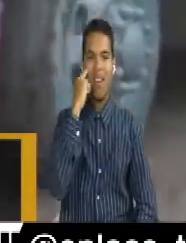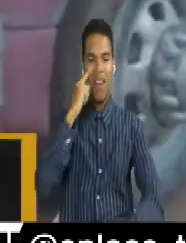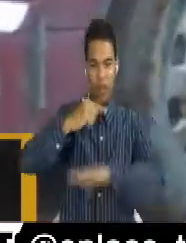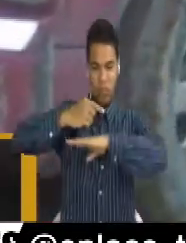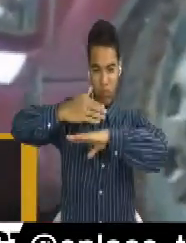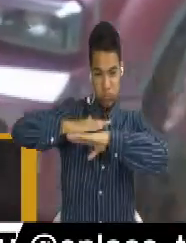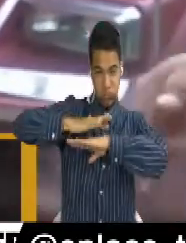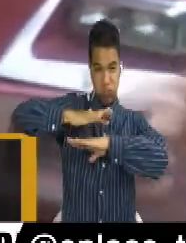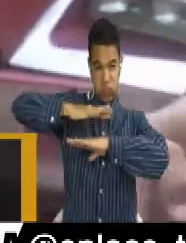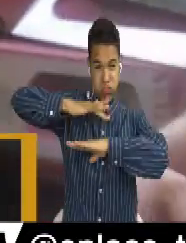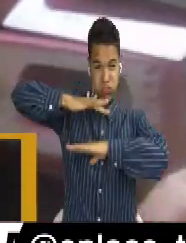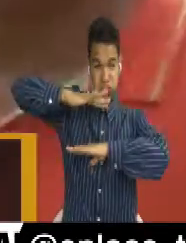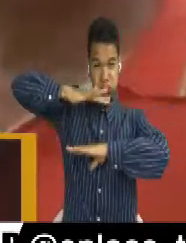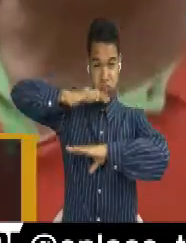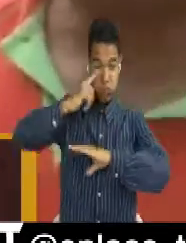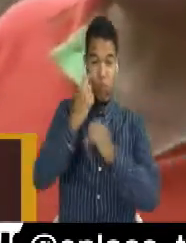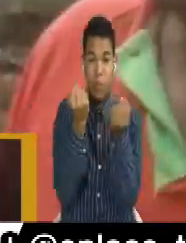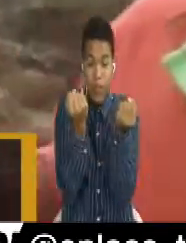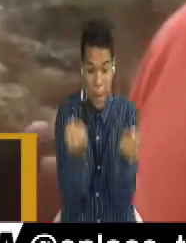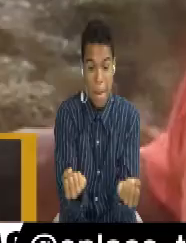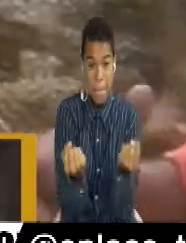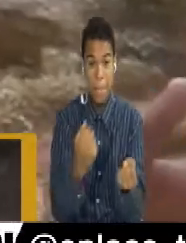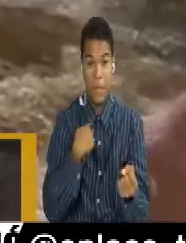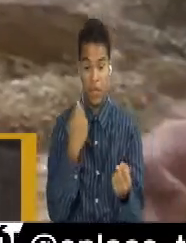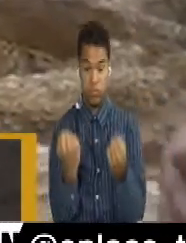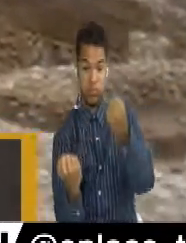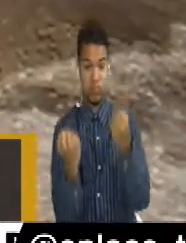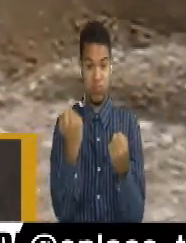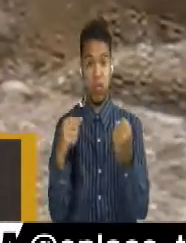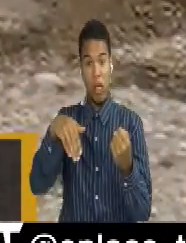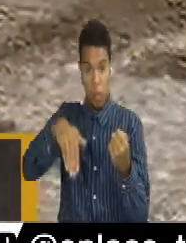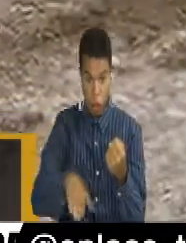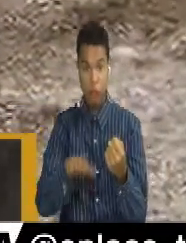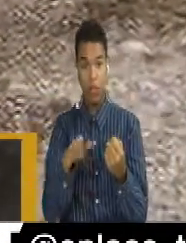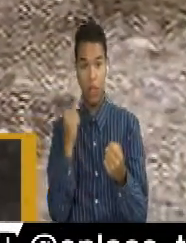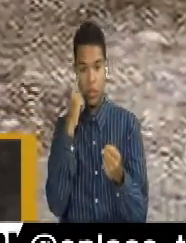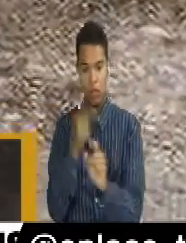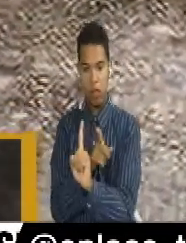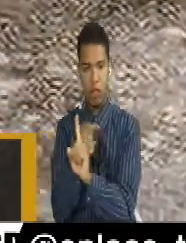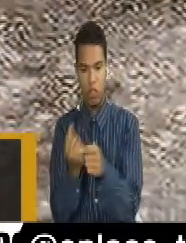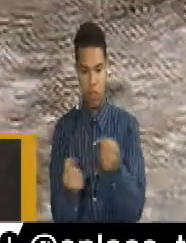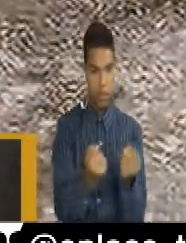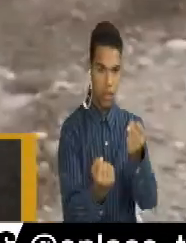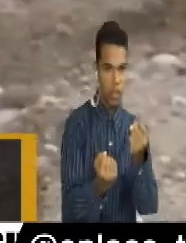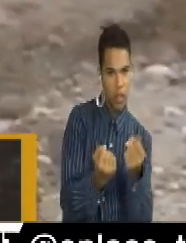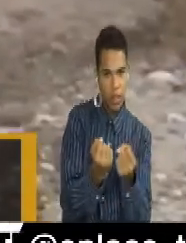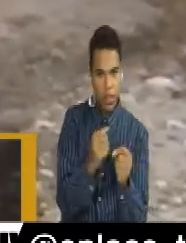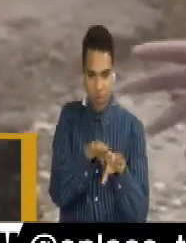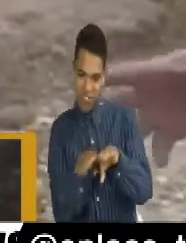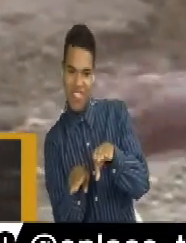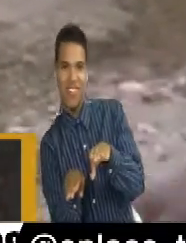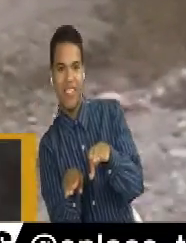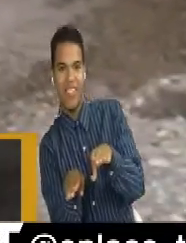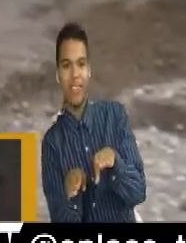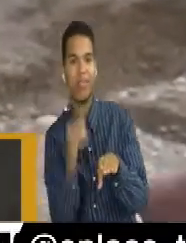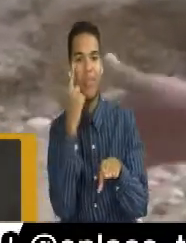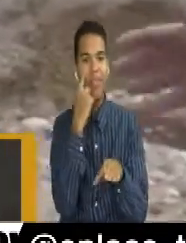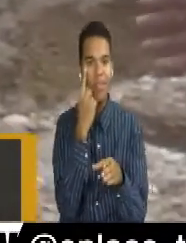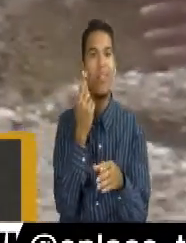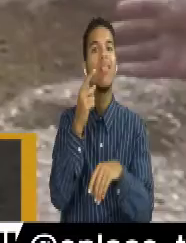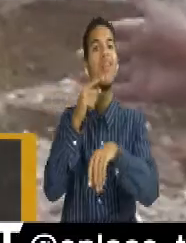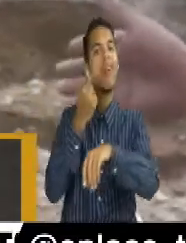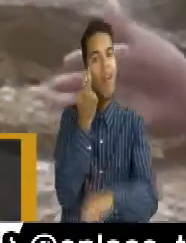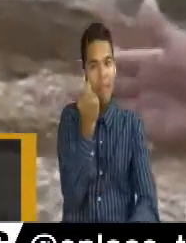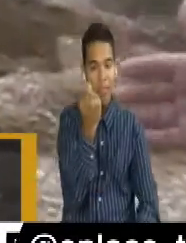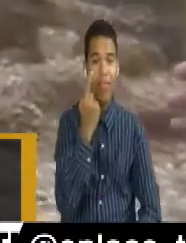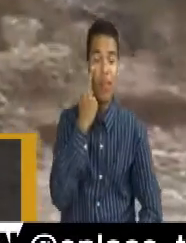intentó esquivar un hueco. Estamos en un conflicto entre la vía y el tiempo, ya